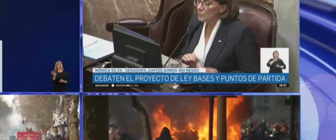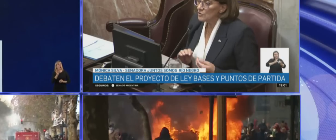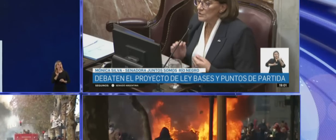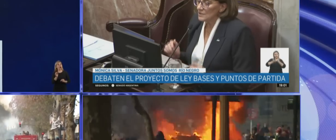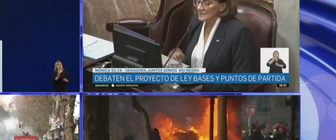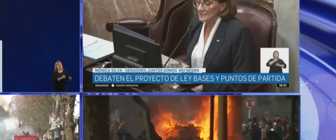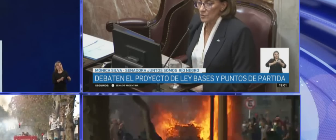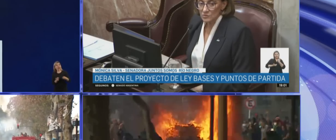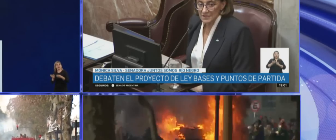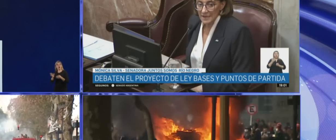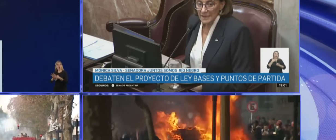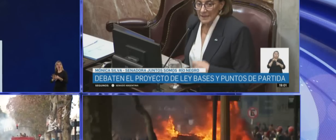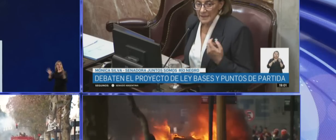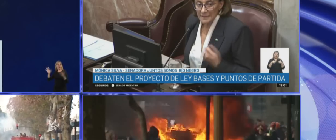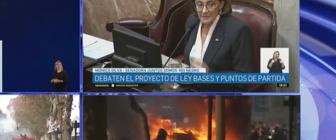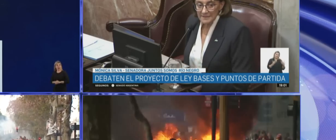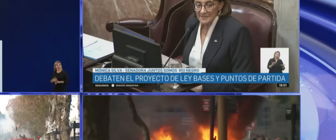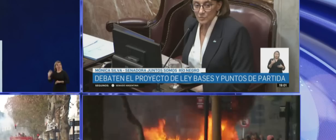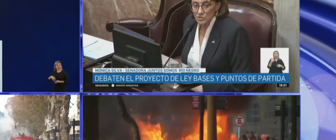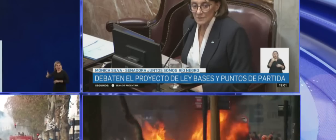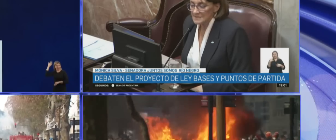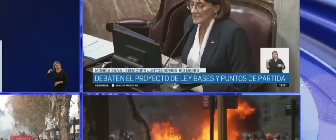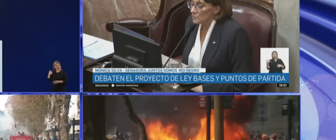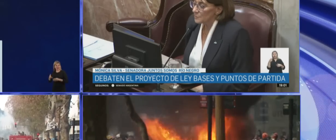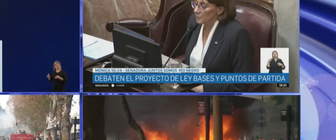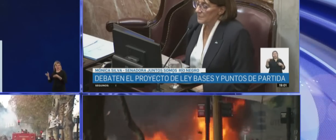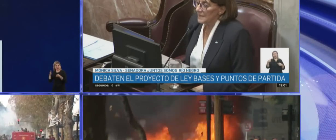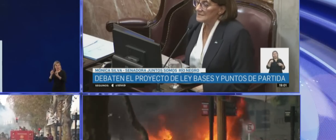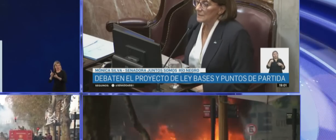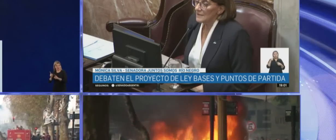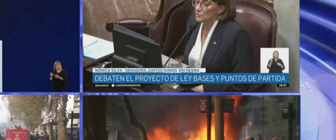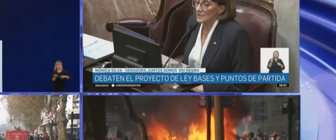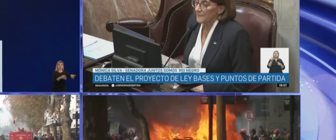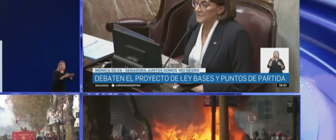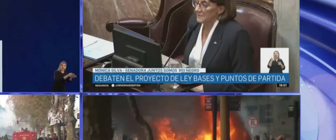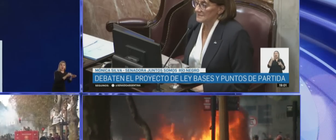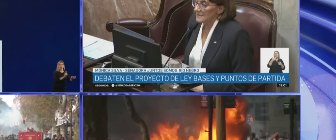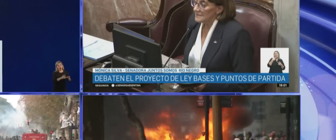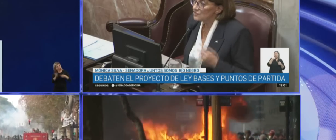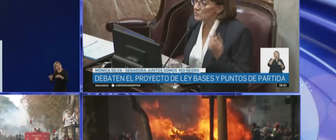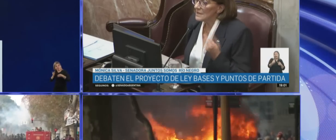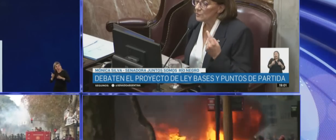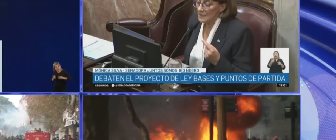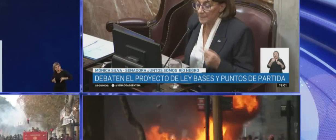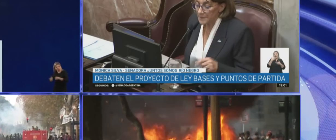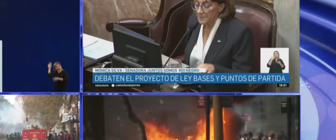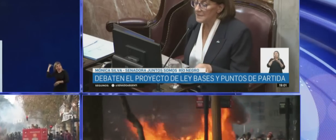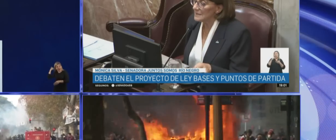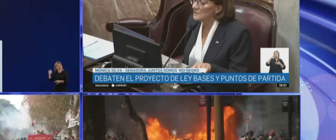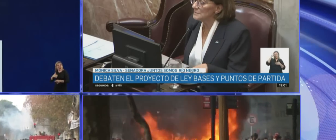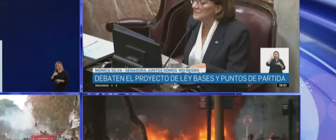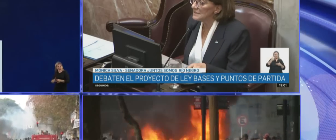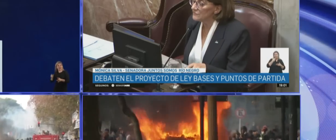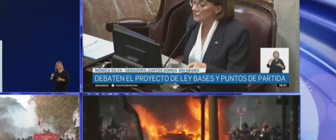la libertad, de la que nunca nos deberíamos haber extraviado. Retomar las ideas y valores que alguna vez hicieron de la Argentina